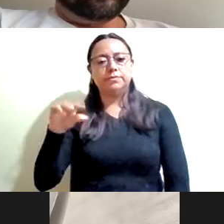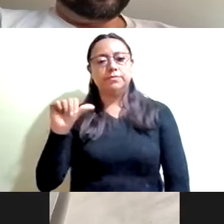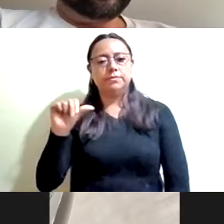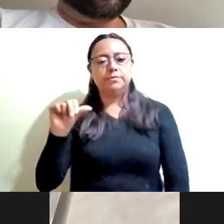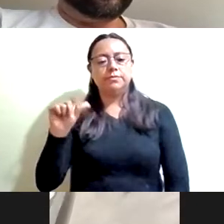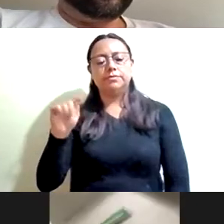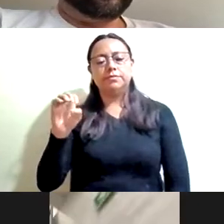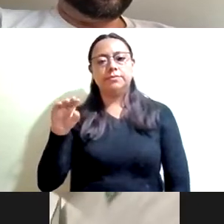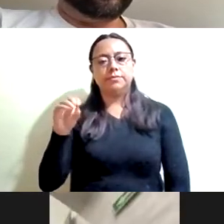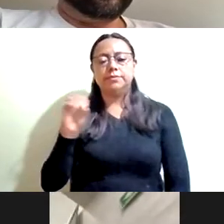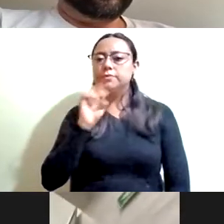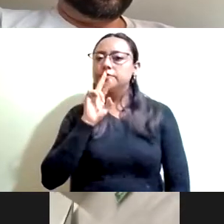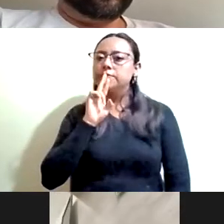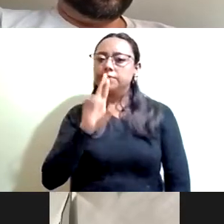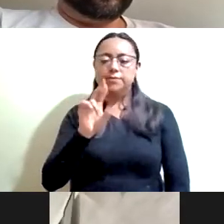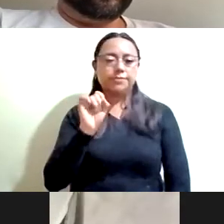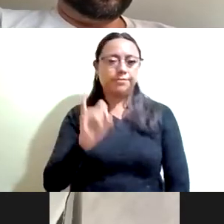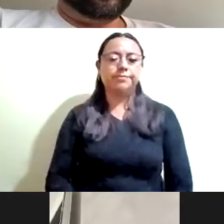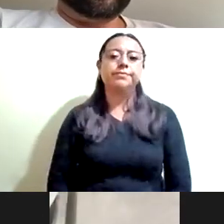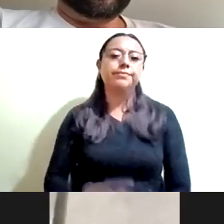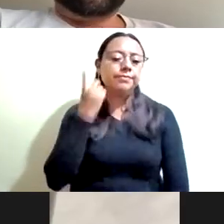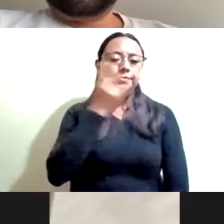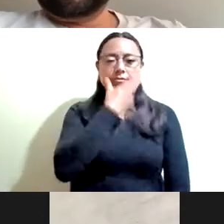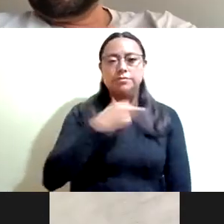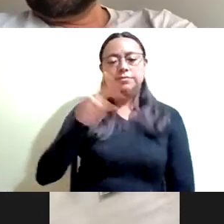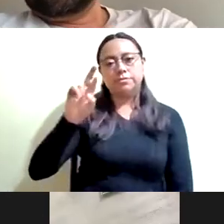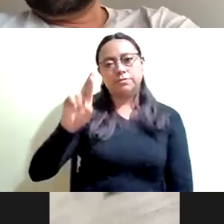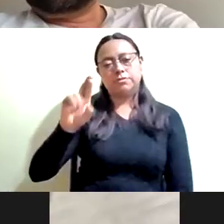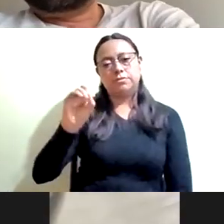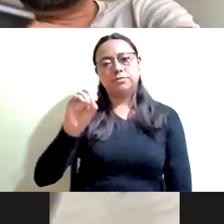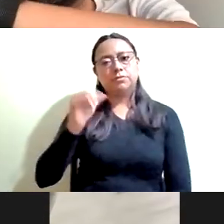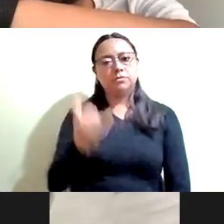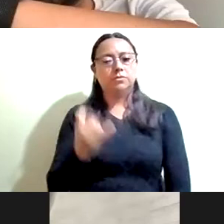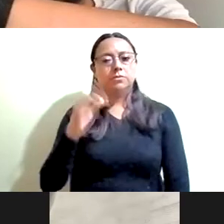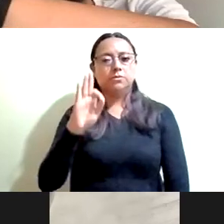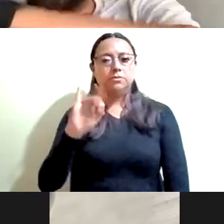Gracias, diputada. Diputado Royfit Torres González.